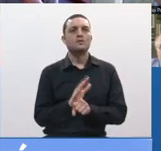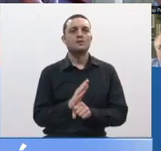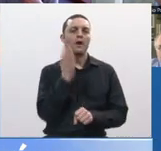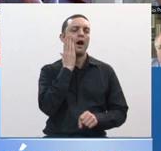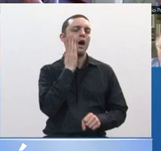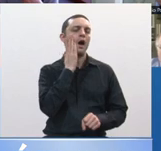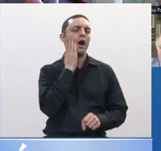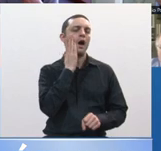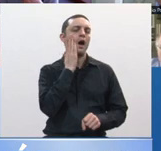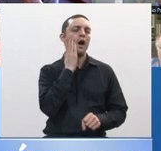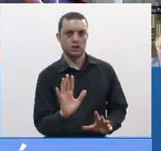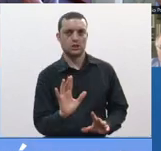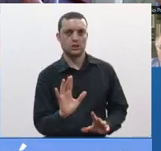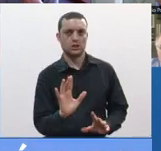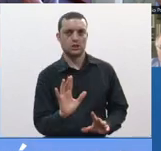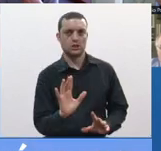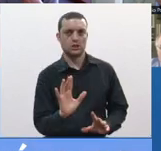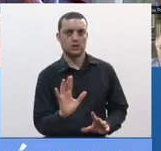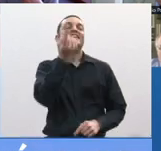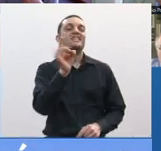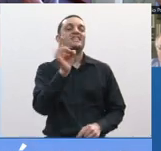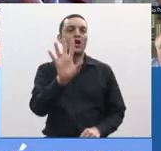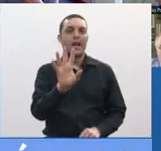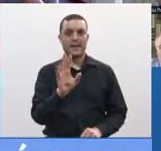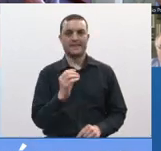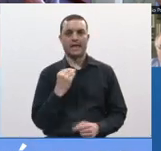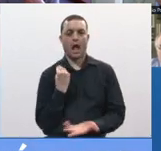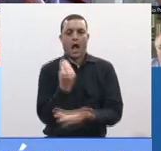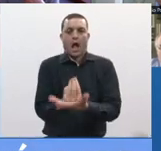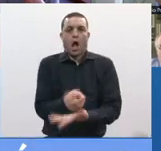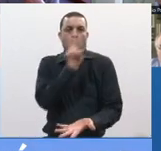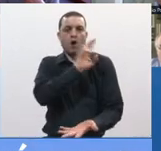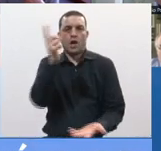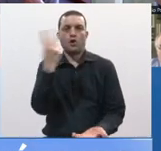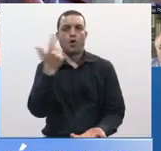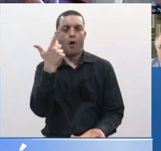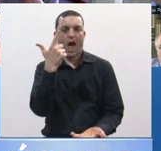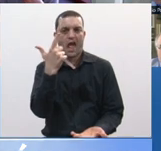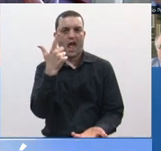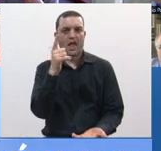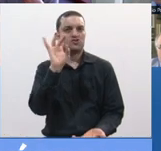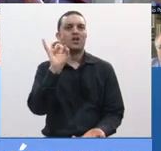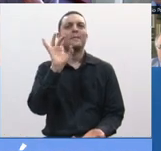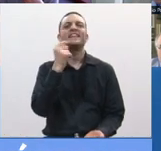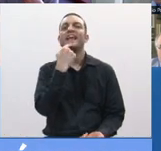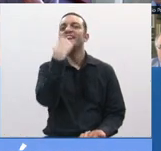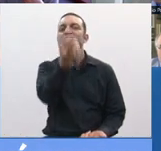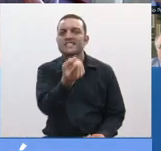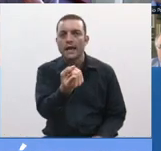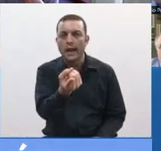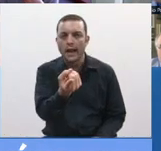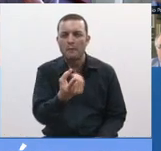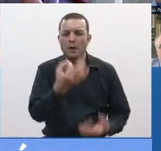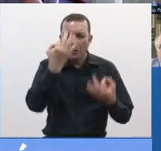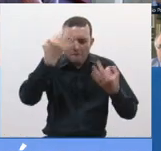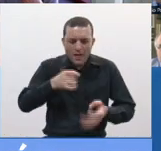es el tema de la banca de la mujer. No se preocuparon en la corte para esto, ¿verdad? Y ahora es el antiperonismo, porque ¿sabe cuál es